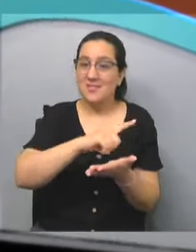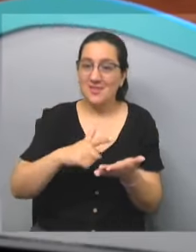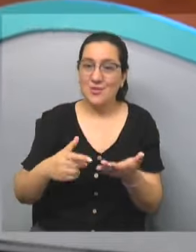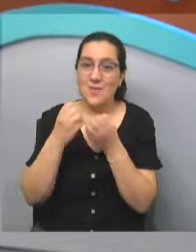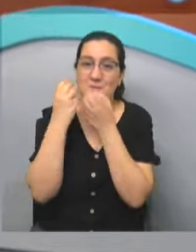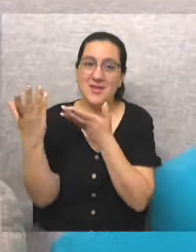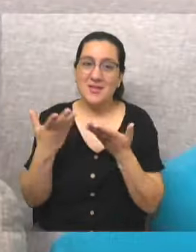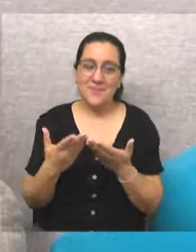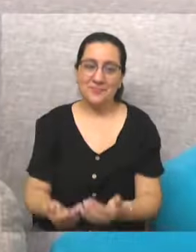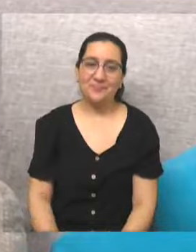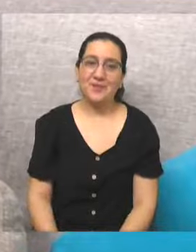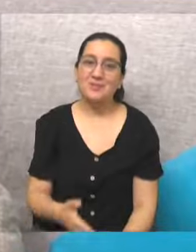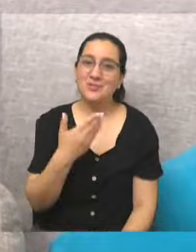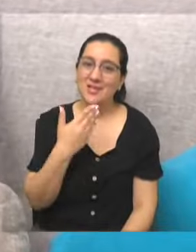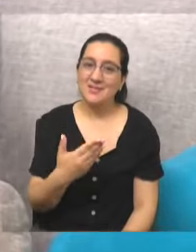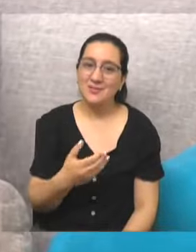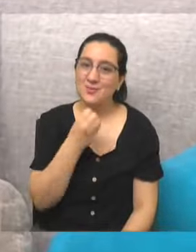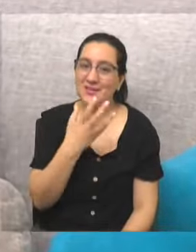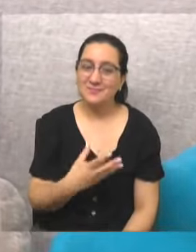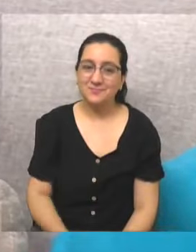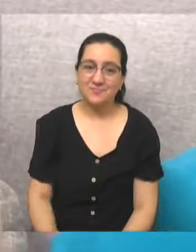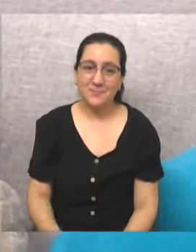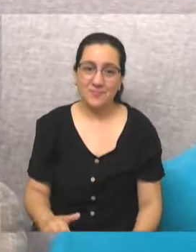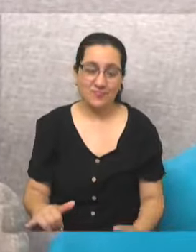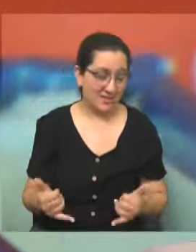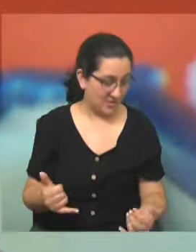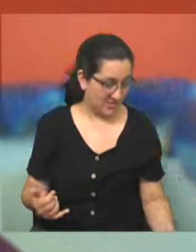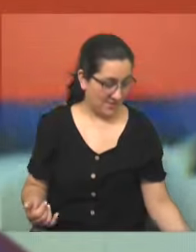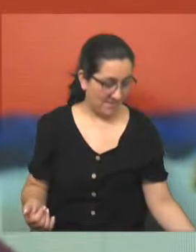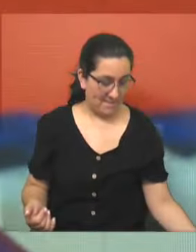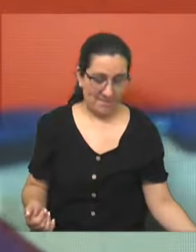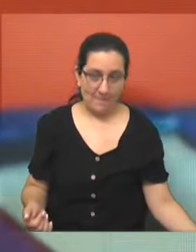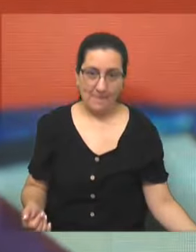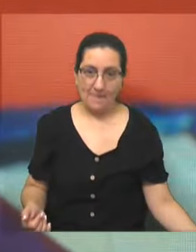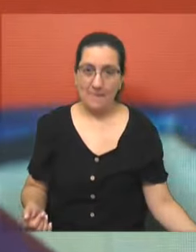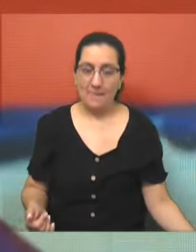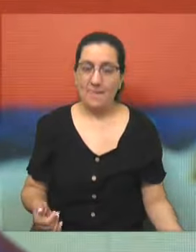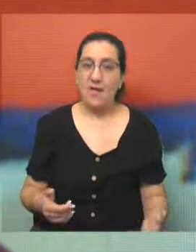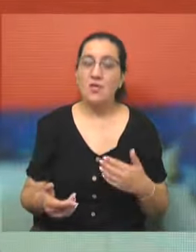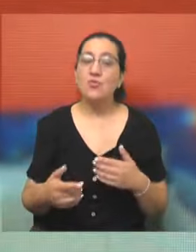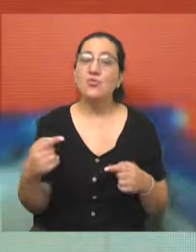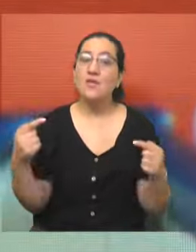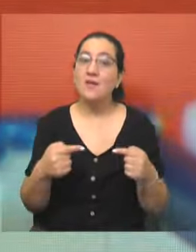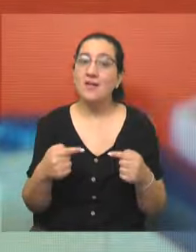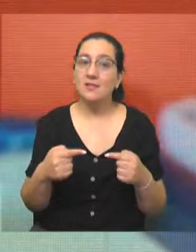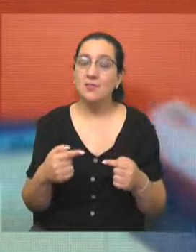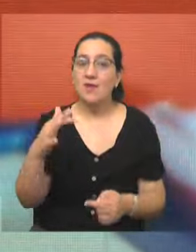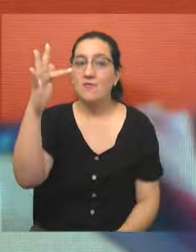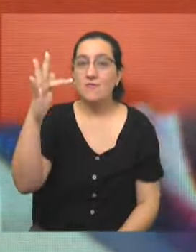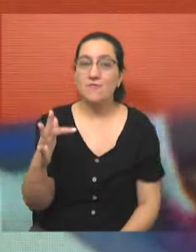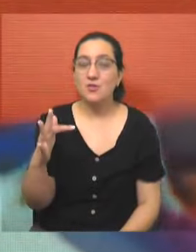Bienvenido. Muchas gracias, ¿cómo están? Ya se generó todo un debate en la tanda porque esto de lo que vas a hablar hoy. Claro, ya Fito vino con